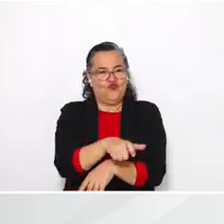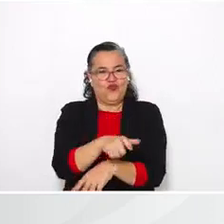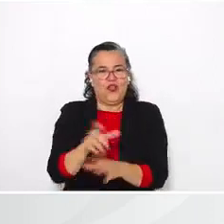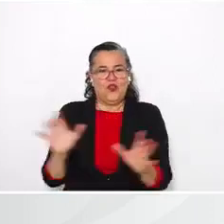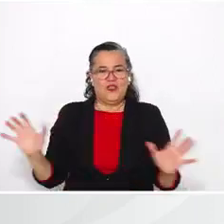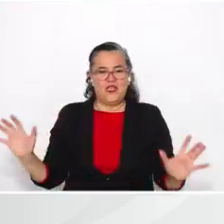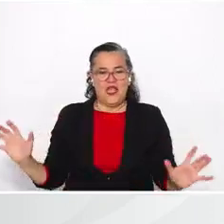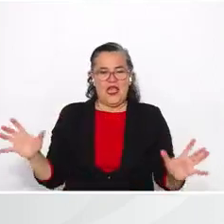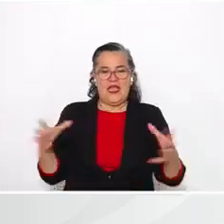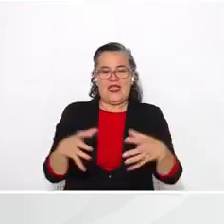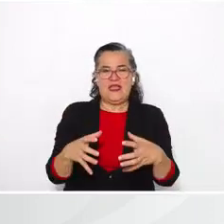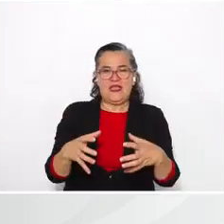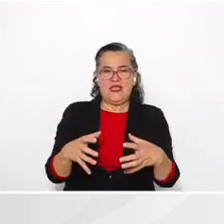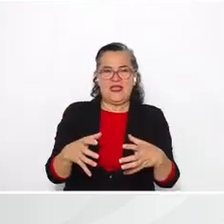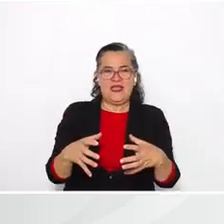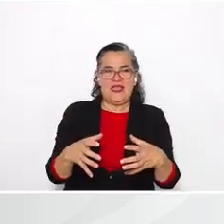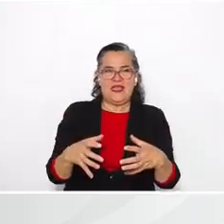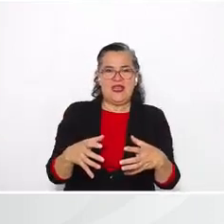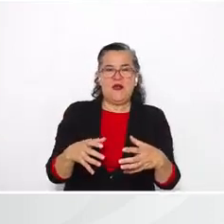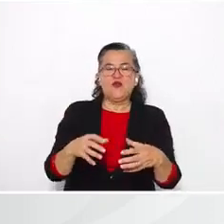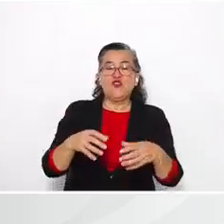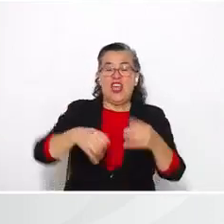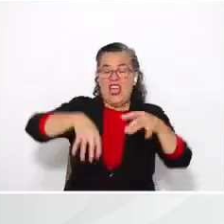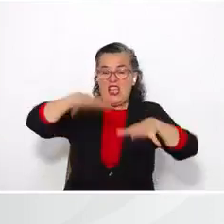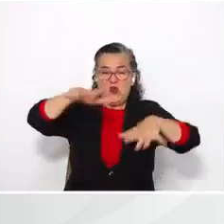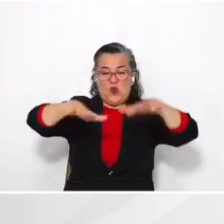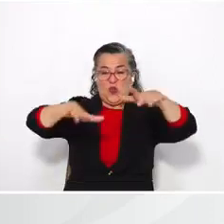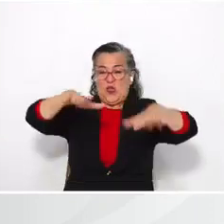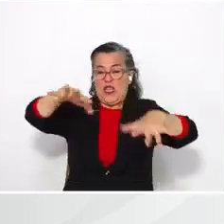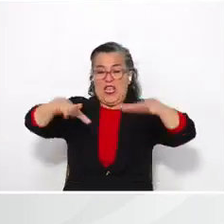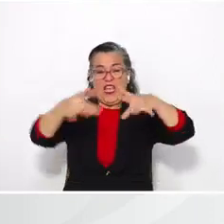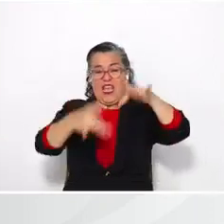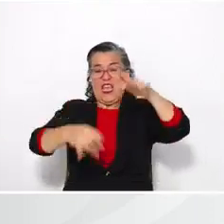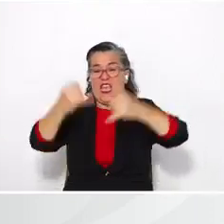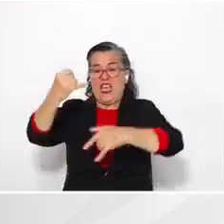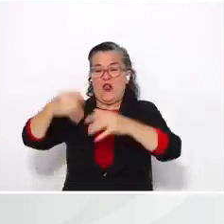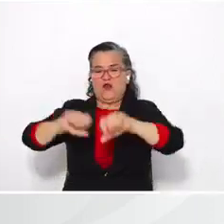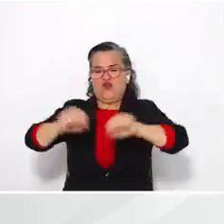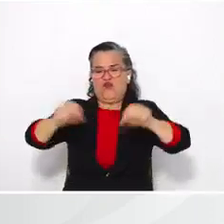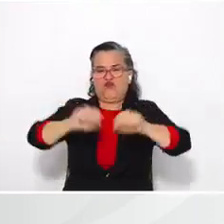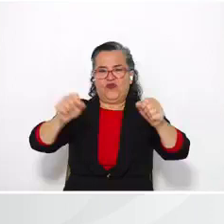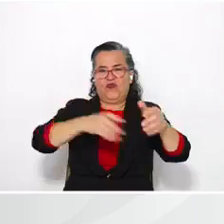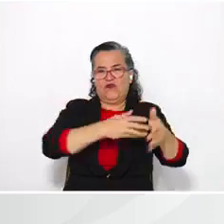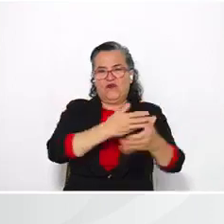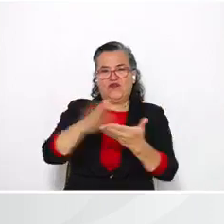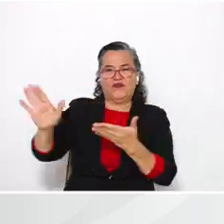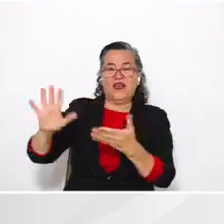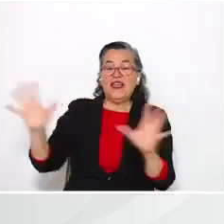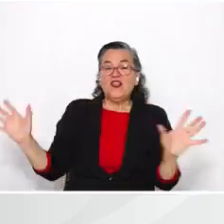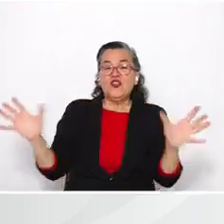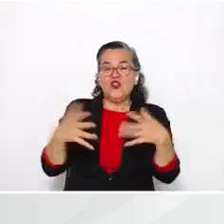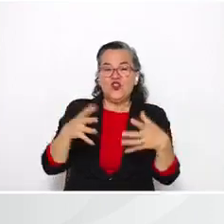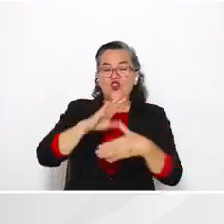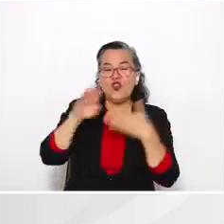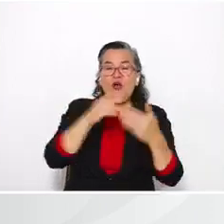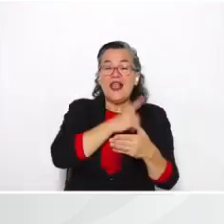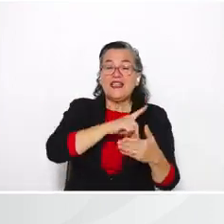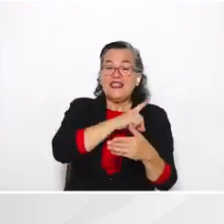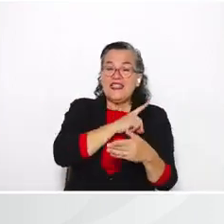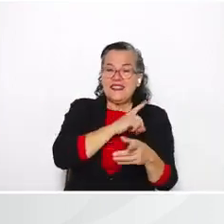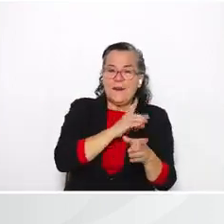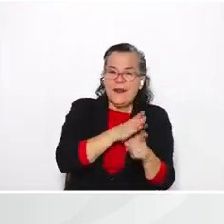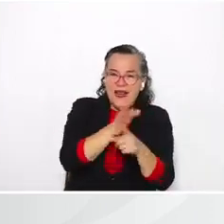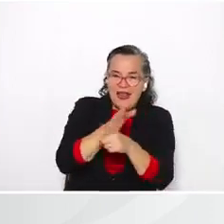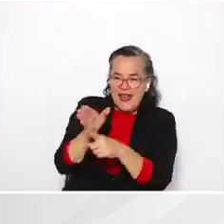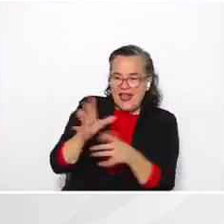integramos totalmente, rompimos los silos y se integraban todas las disciplinas, pero también los profesores podían hablar